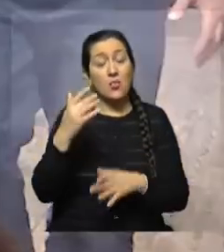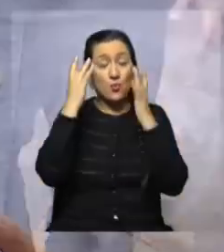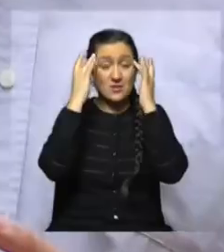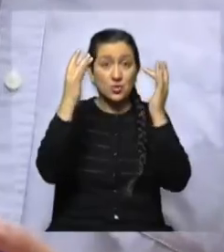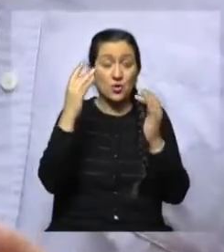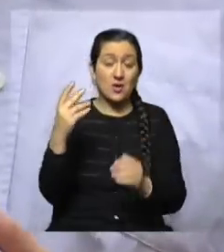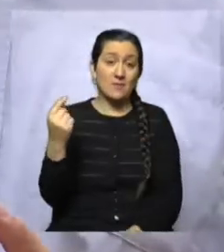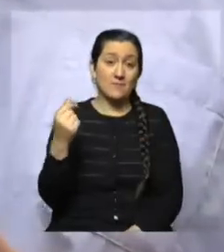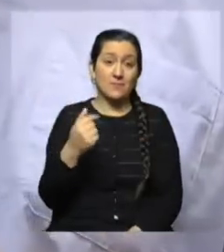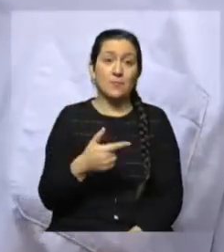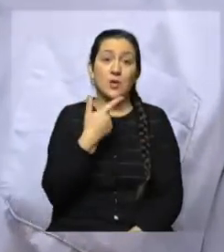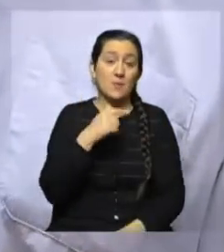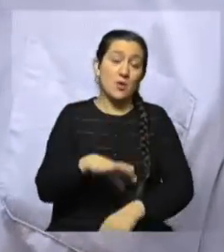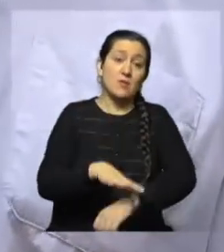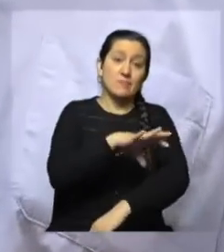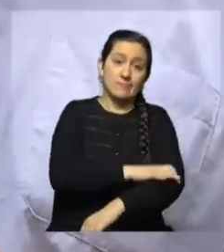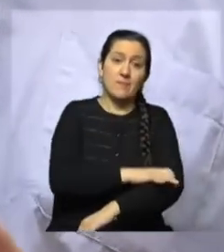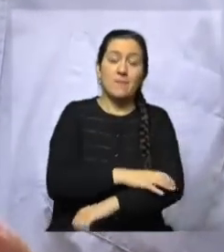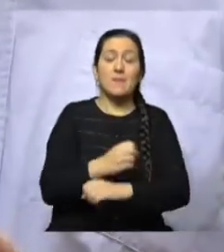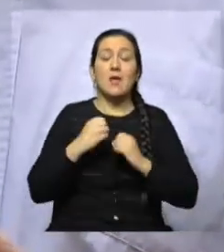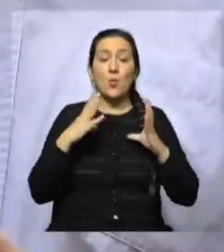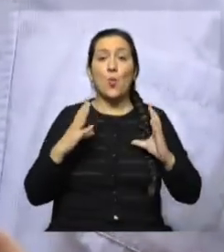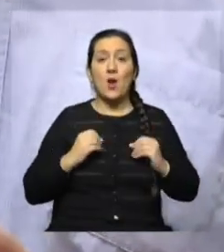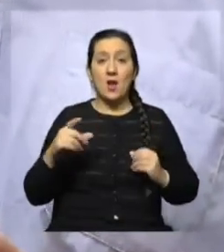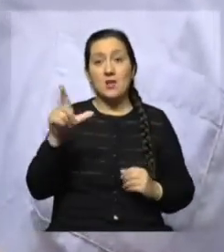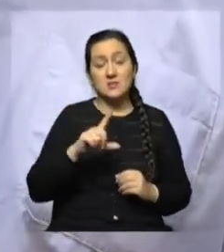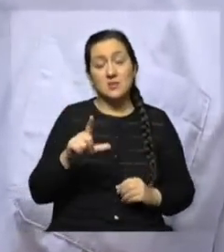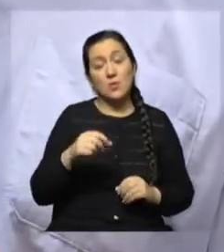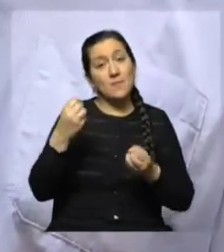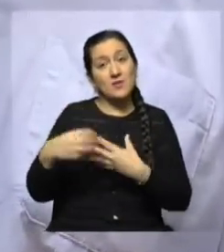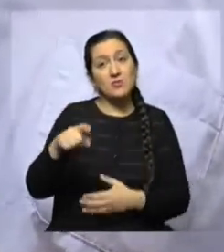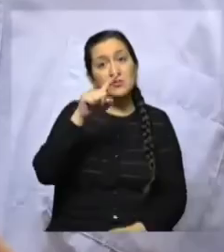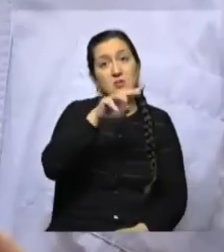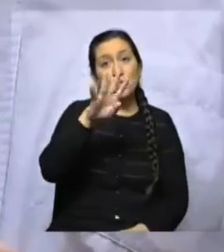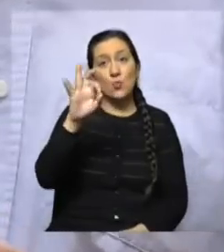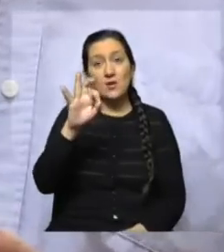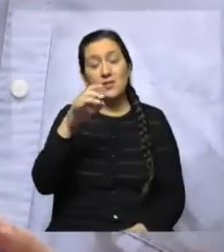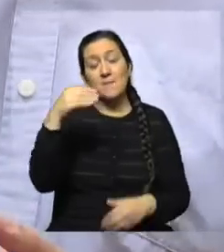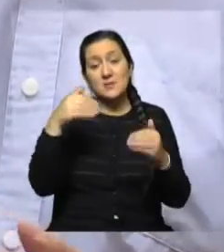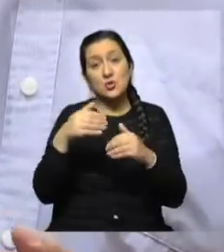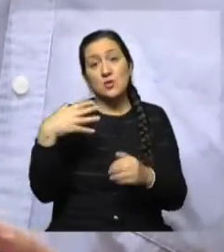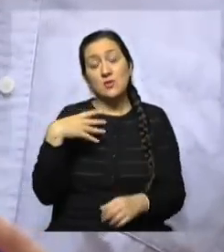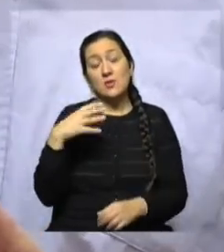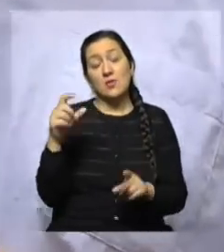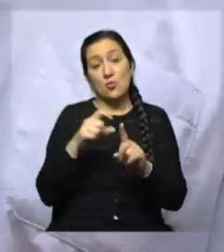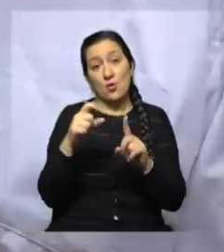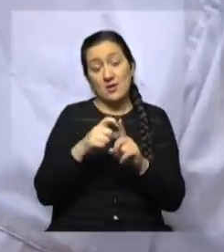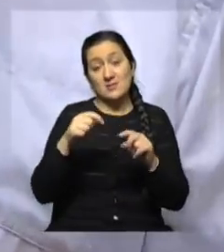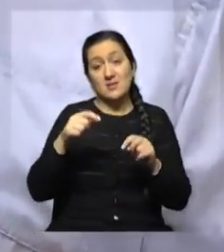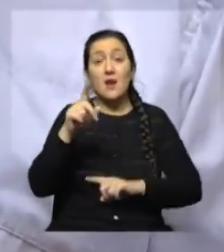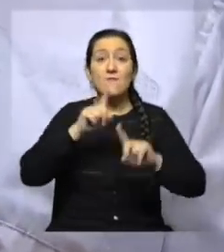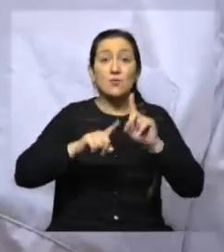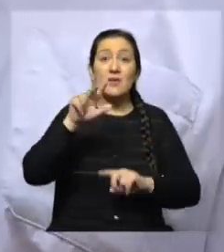en educación inicial primaria este y media Es de 140 millones de dólares y en la Facultad de la Universidad de la República de 39